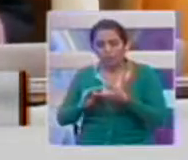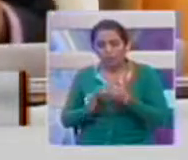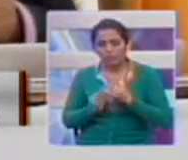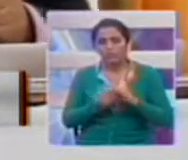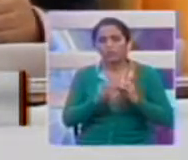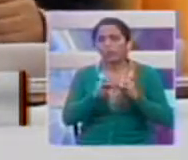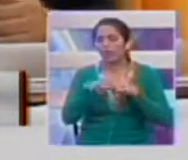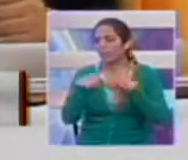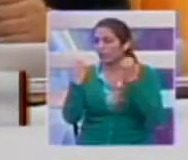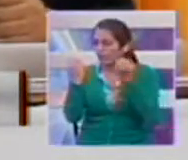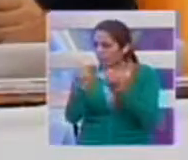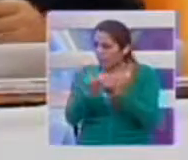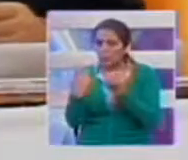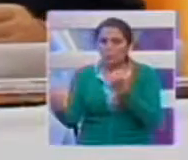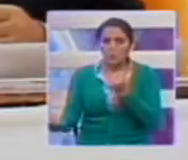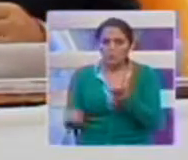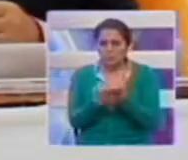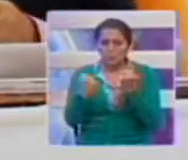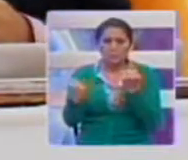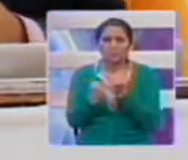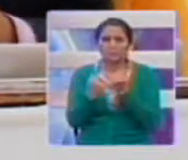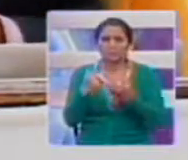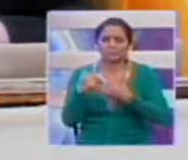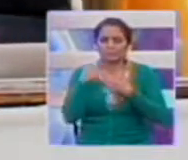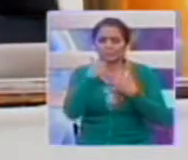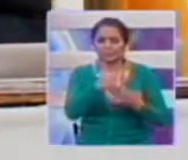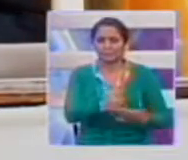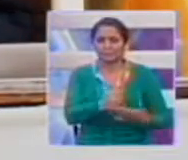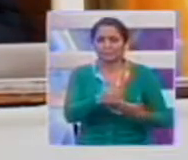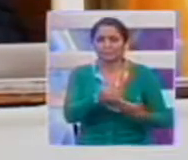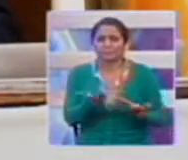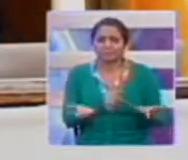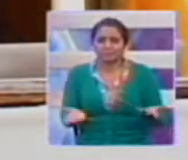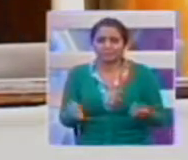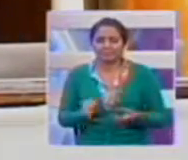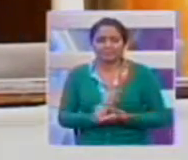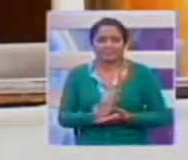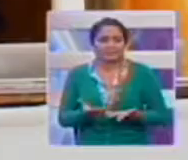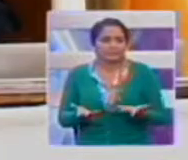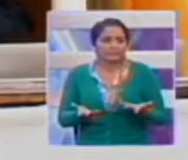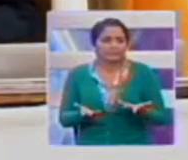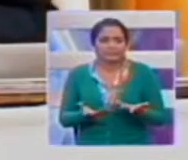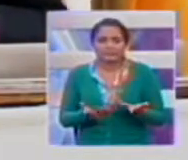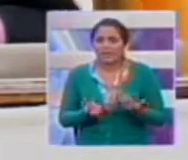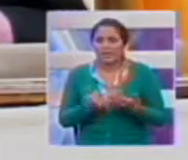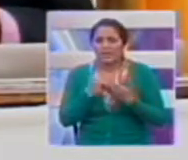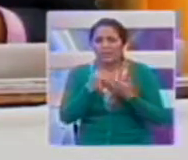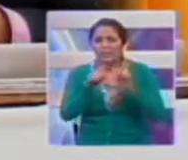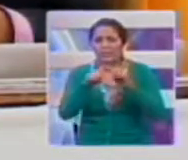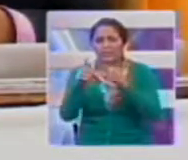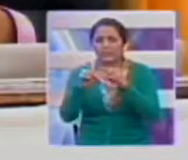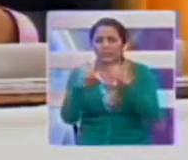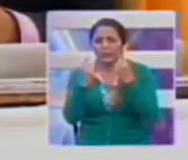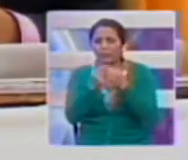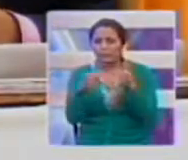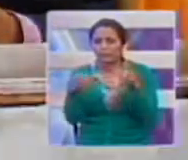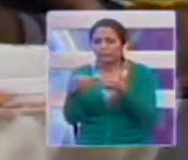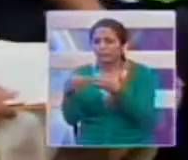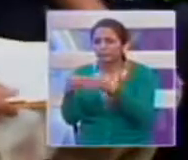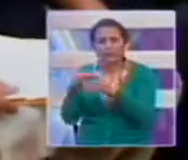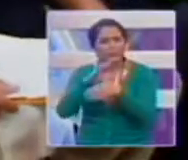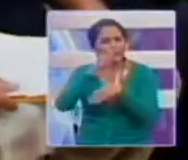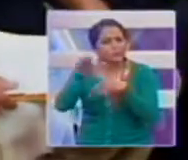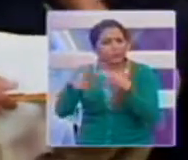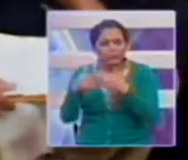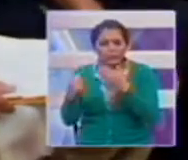territorio, que están principalmente constituidos por sectores productivos, comunitarios, gremiales y la sociedad civil en general. La cita